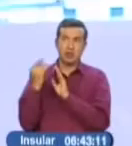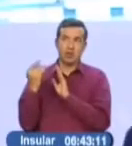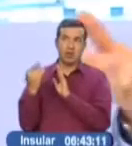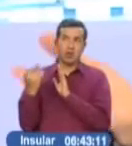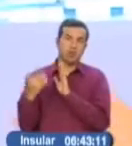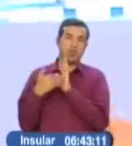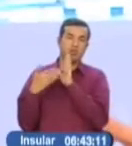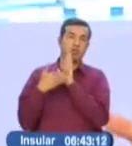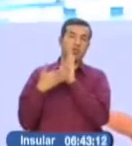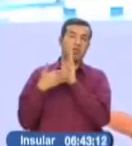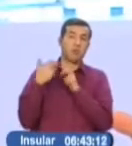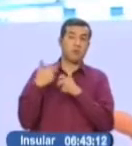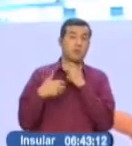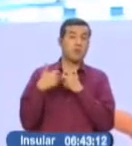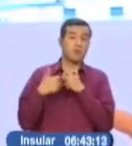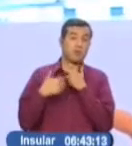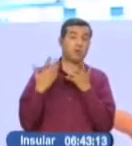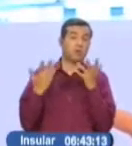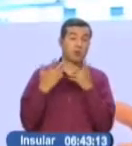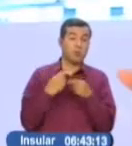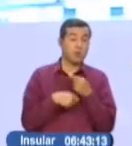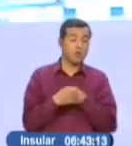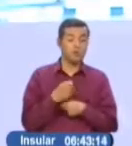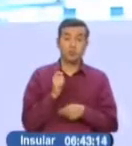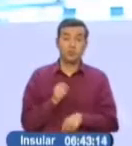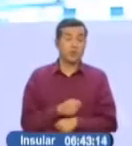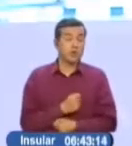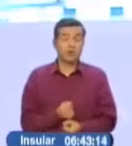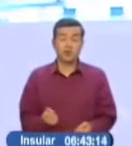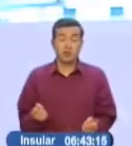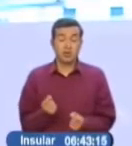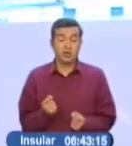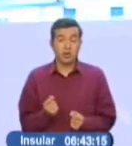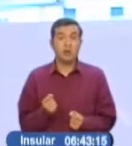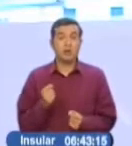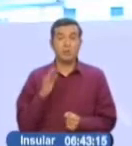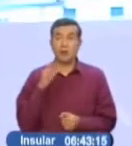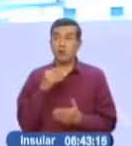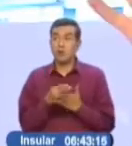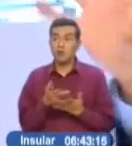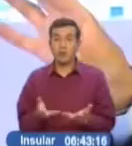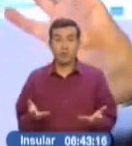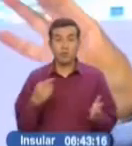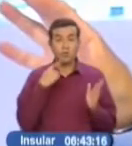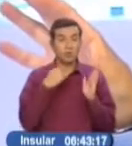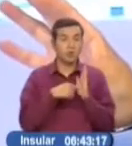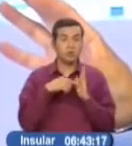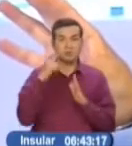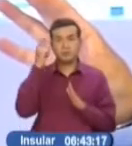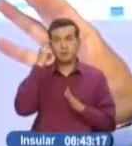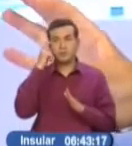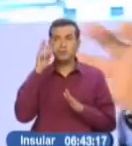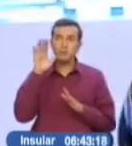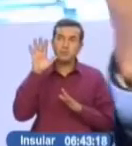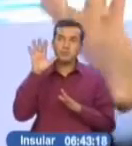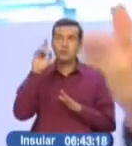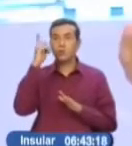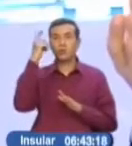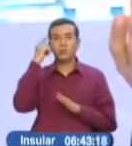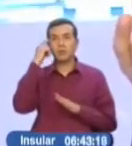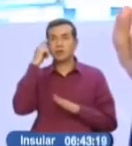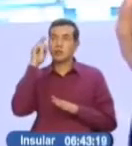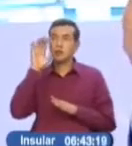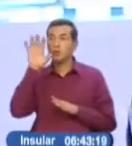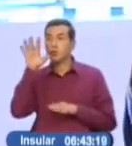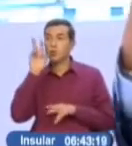solo genera un problema de especialización productiva, sino también un problema de consumo. A veces no se ve este otro lado de la